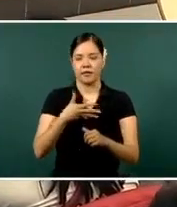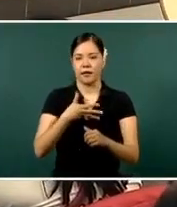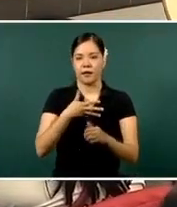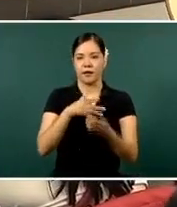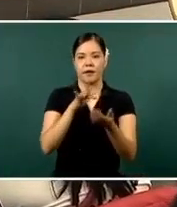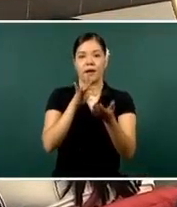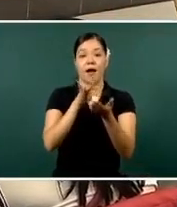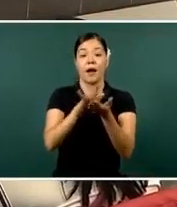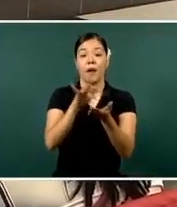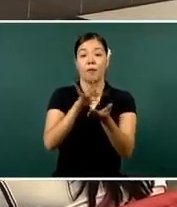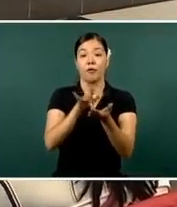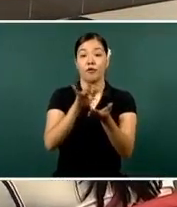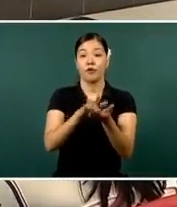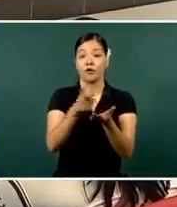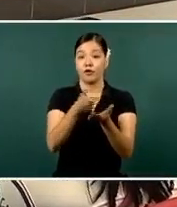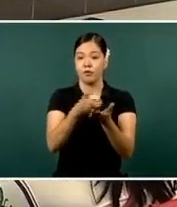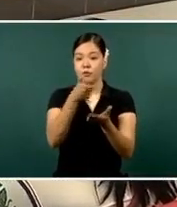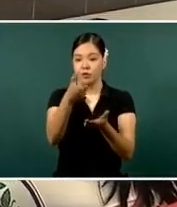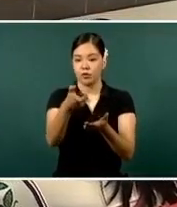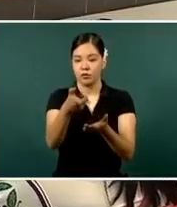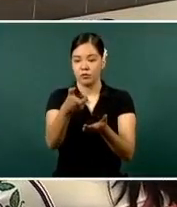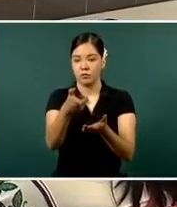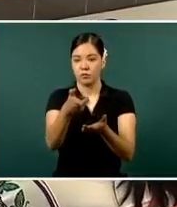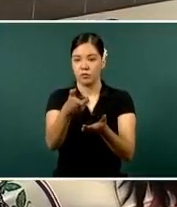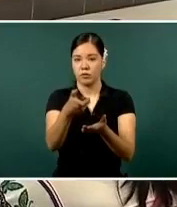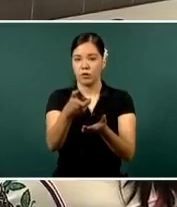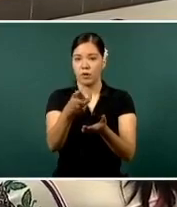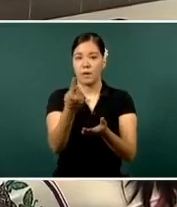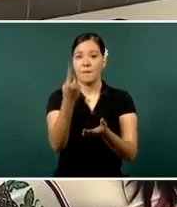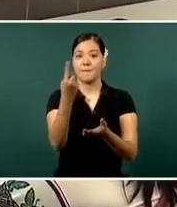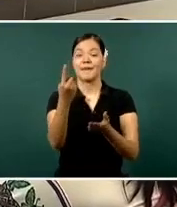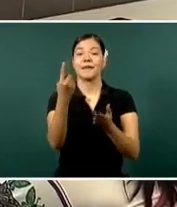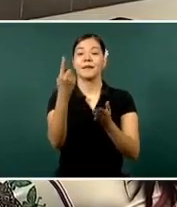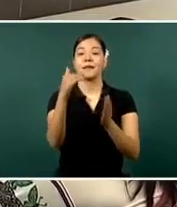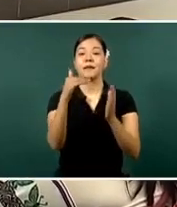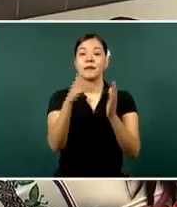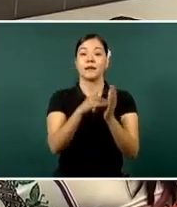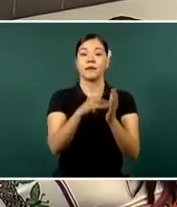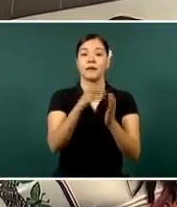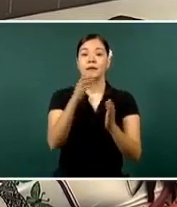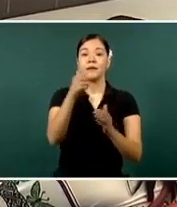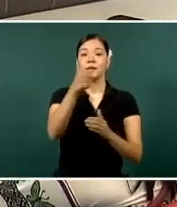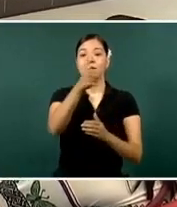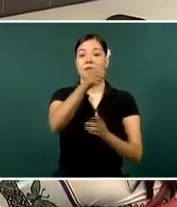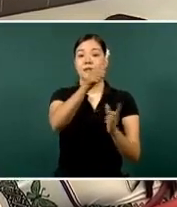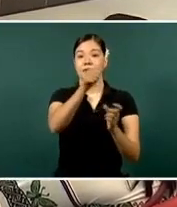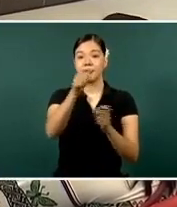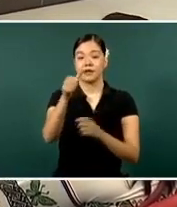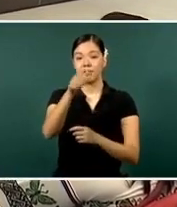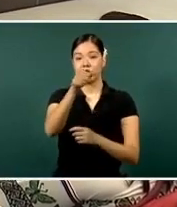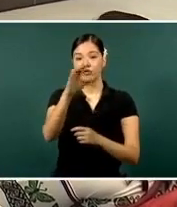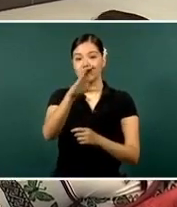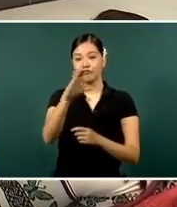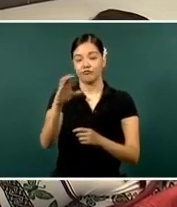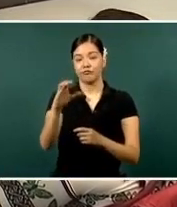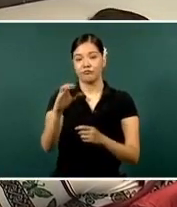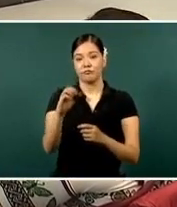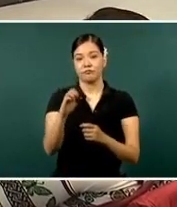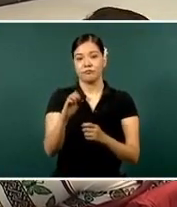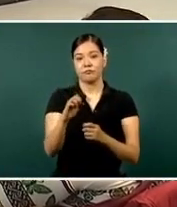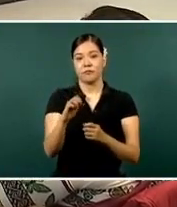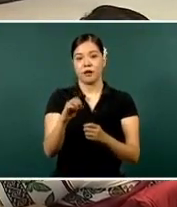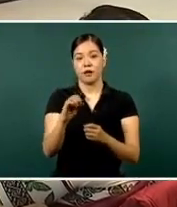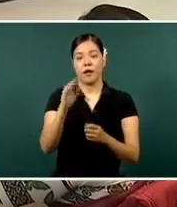sus becas, 1.600 pesos bimestrales. Y también